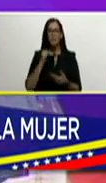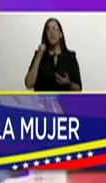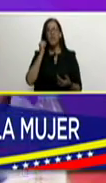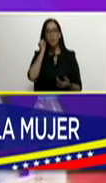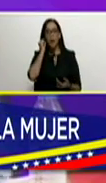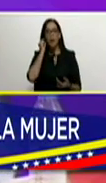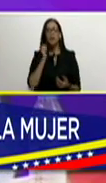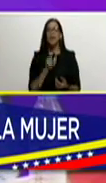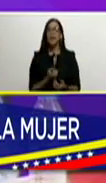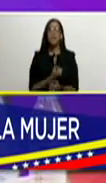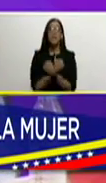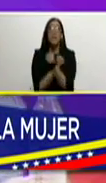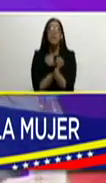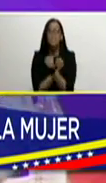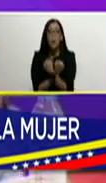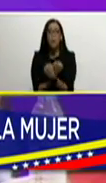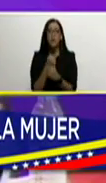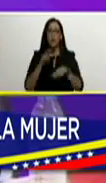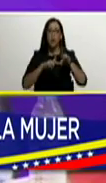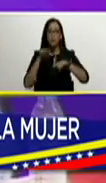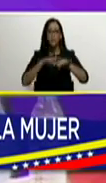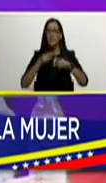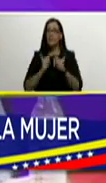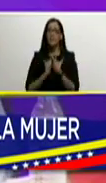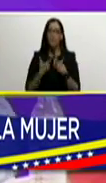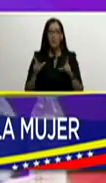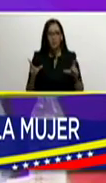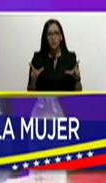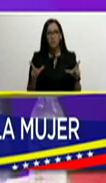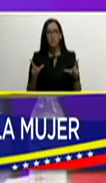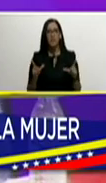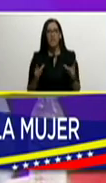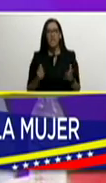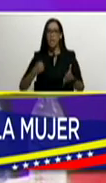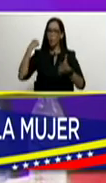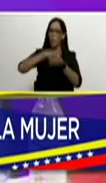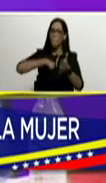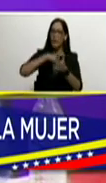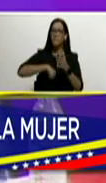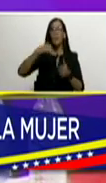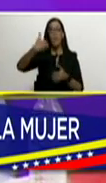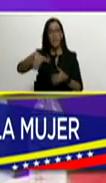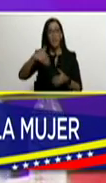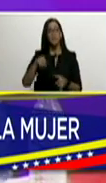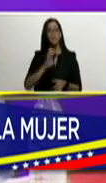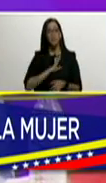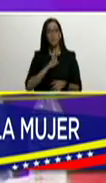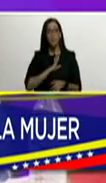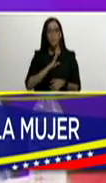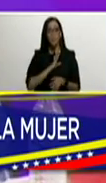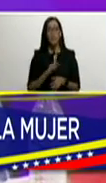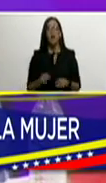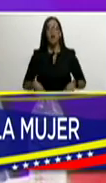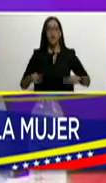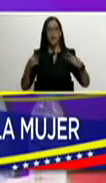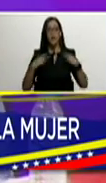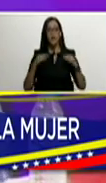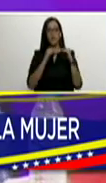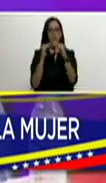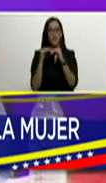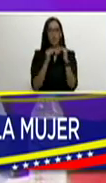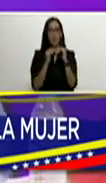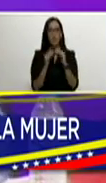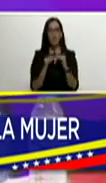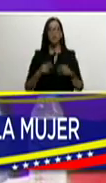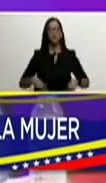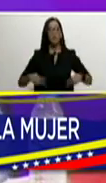es la construcción, es la liberación, es el combate por los derechos propios a una vida de igualdad